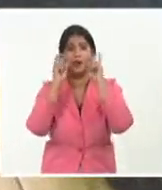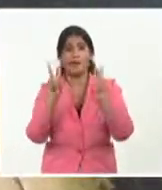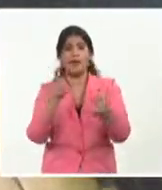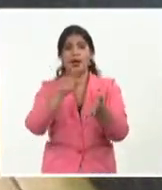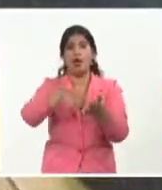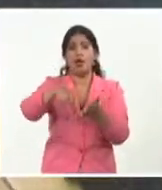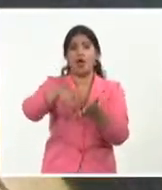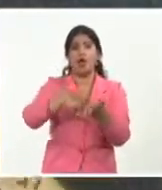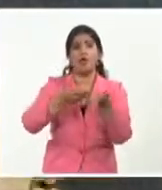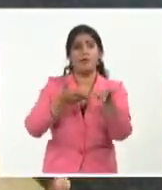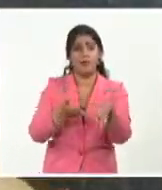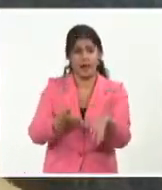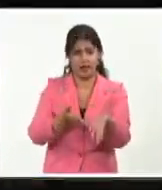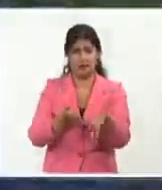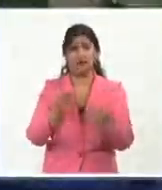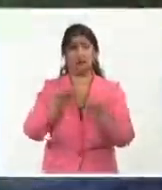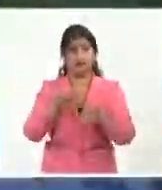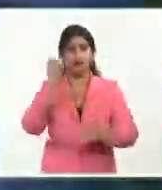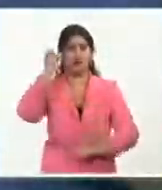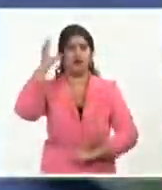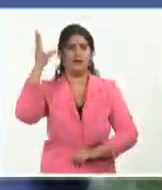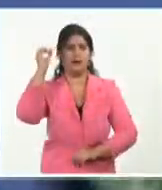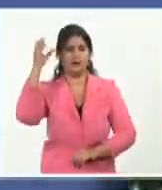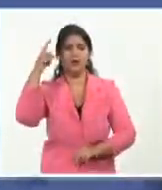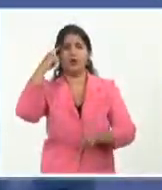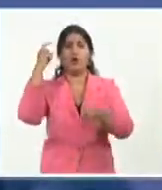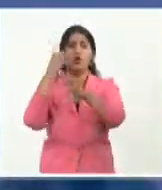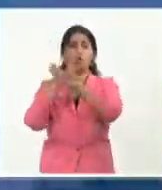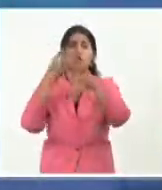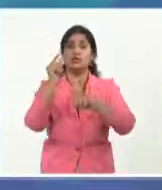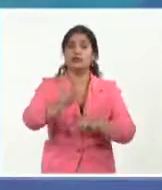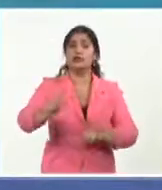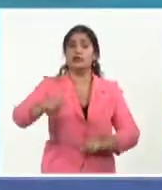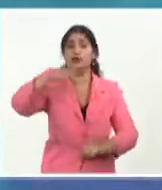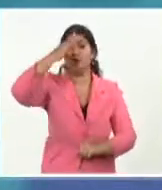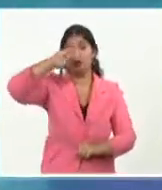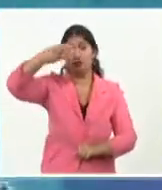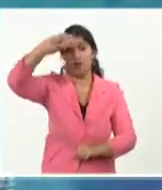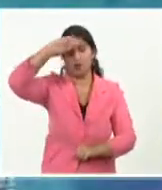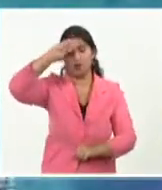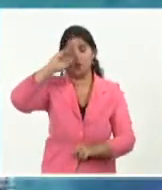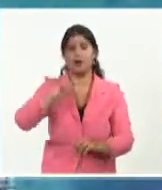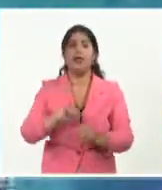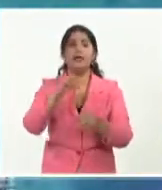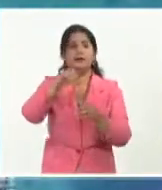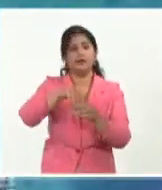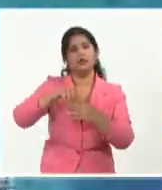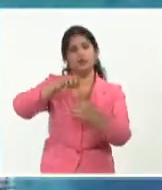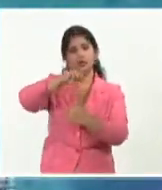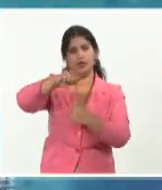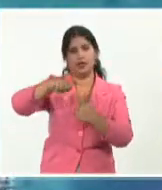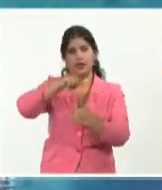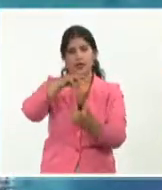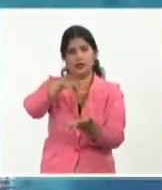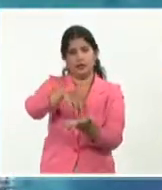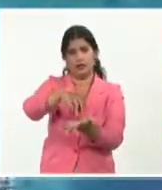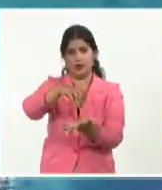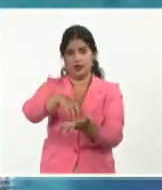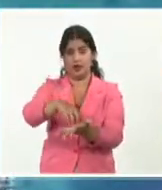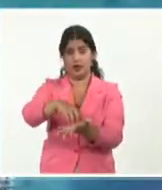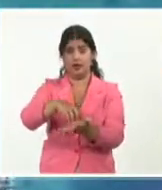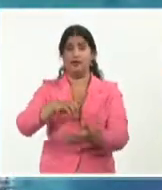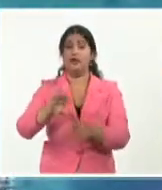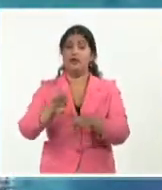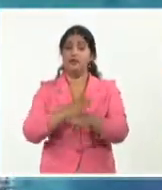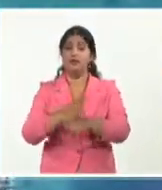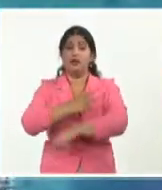en las experiencias científicas nacionales y en los aportes a estudios en la región del Caribe. Aunque en sus inicios se